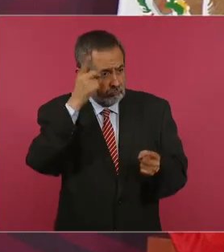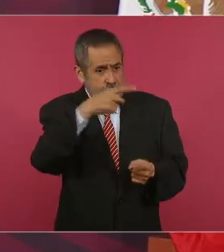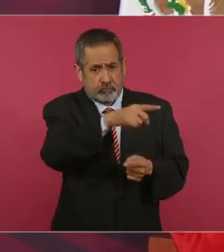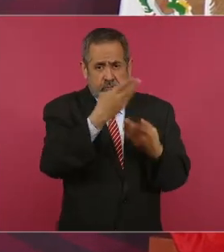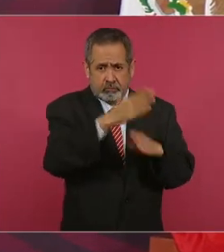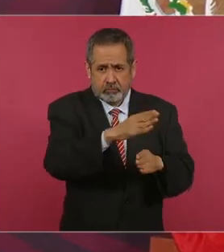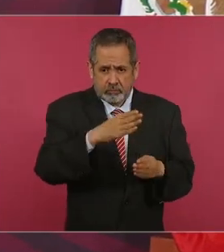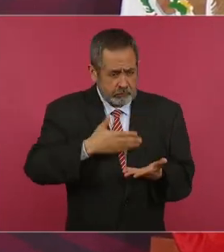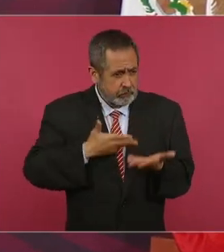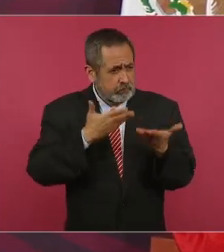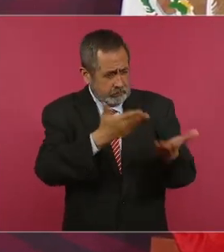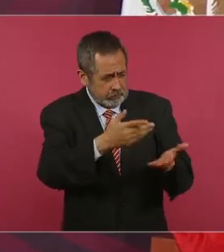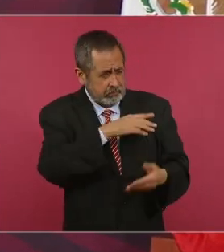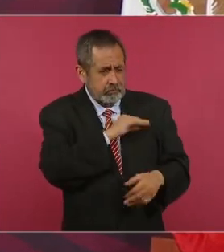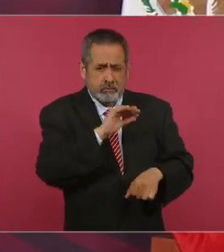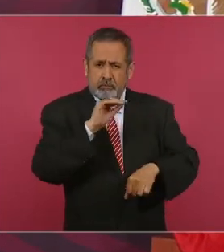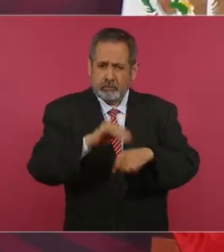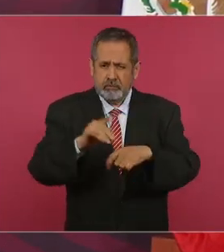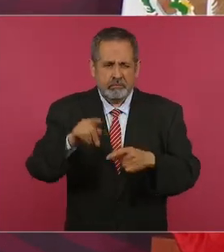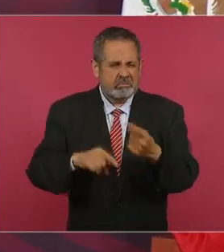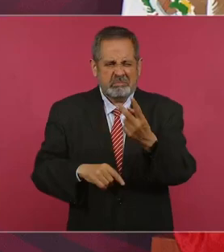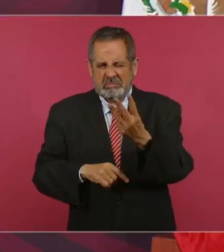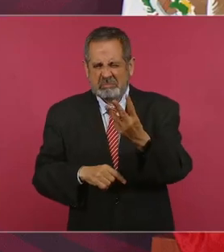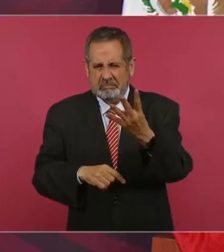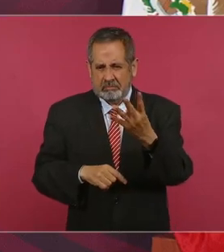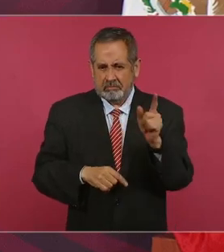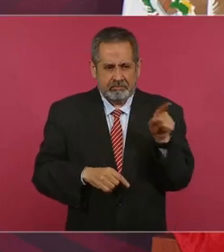bancos, a tres o cuatro,